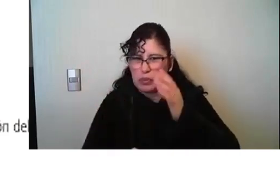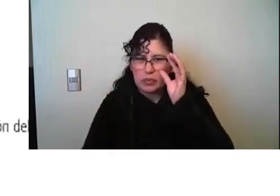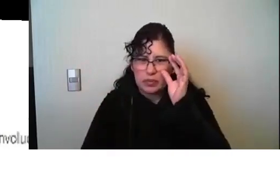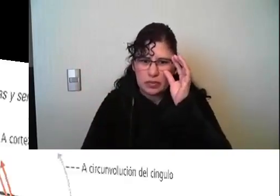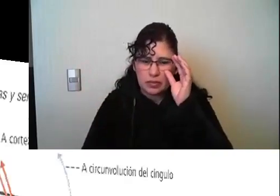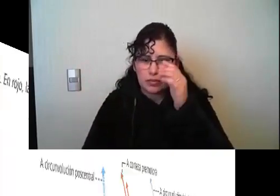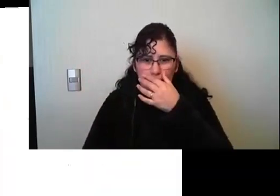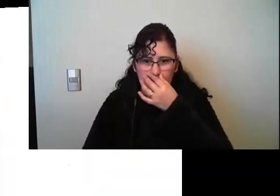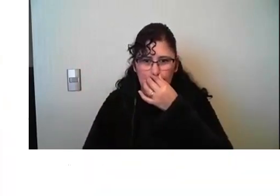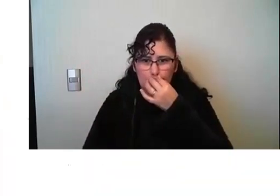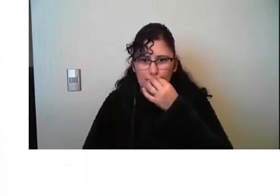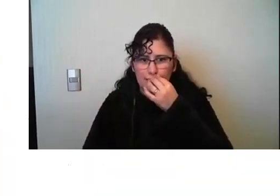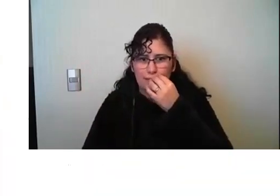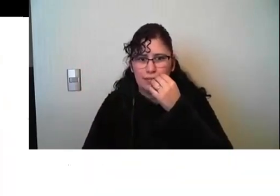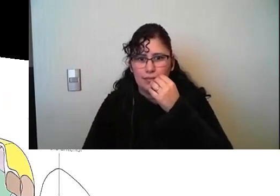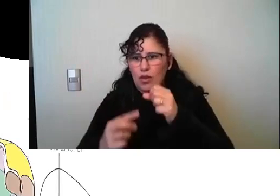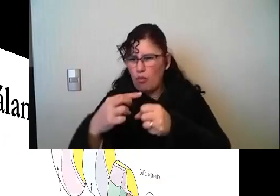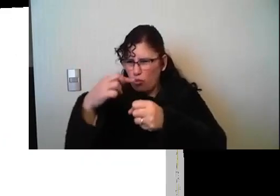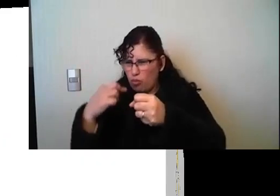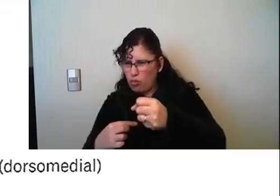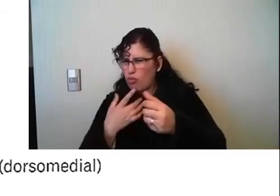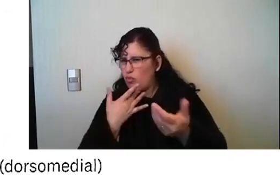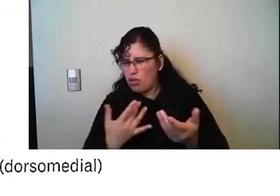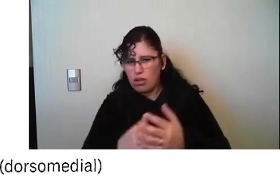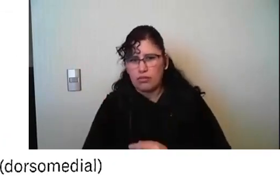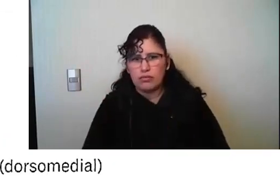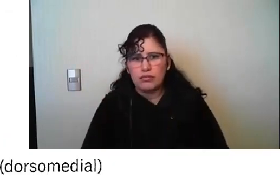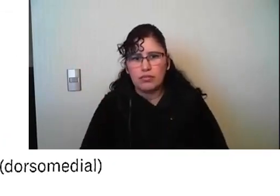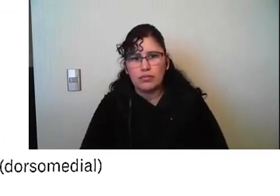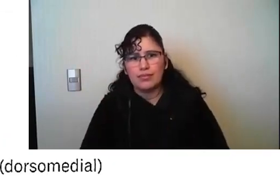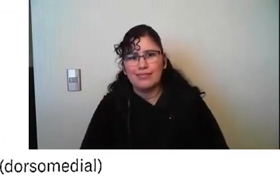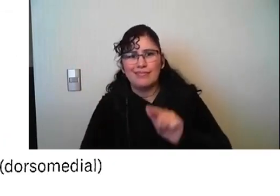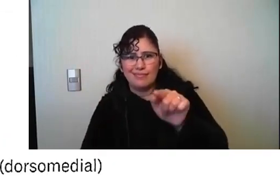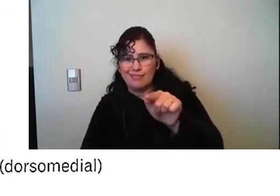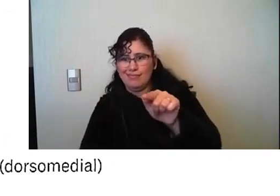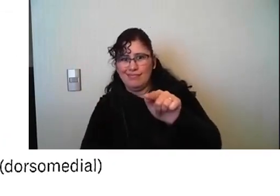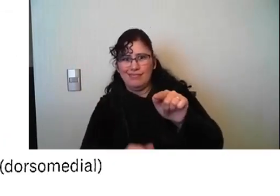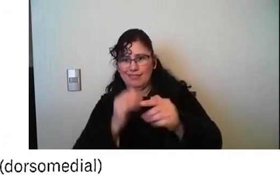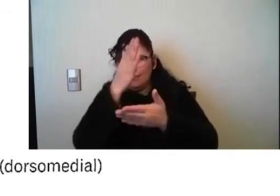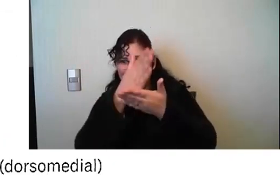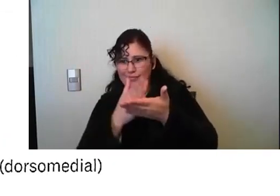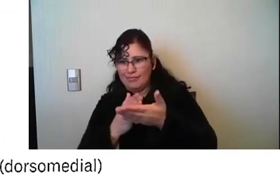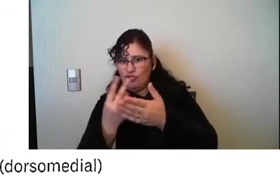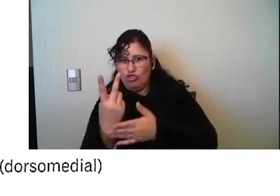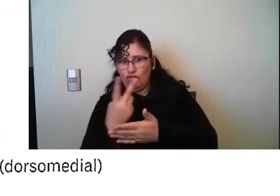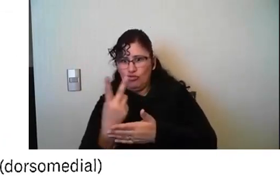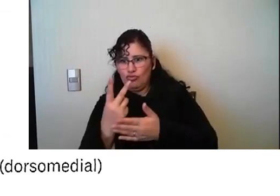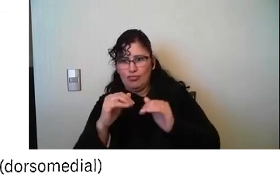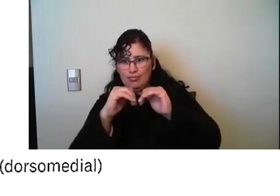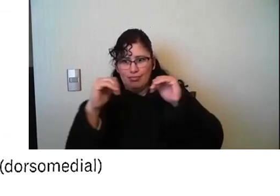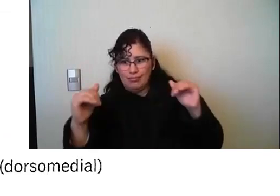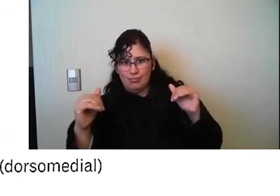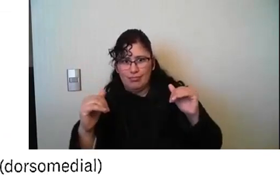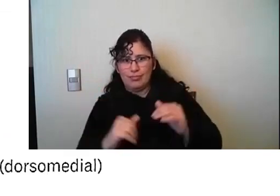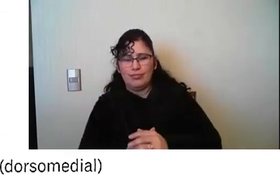Por si acaso, para que no se confundan, porque esto lo dividen en dos regiones, en otra